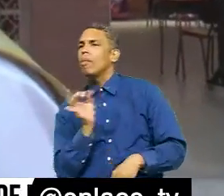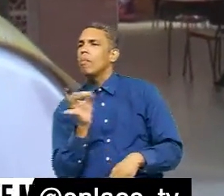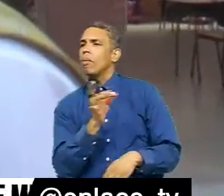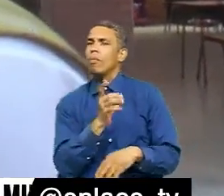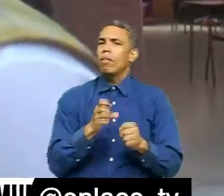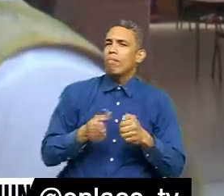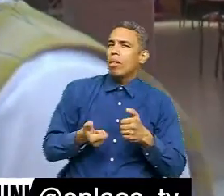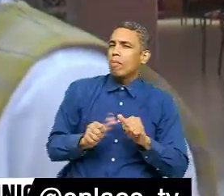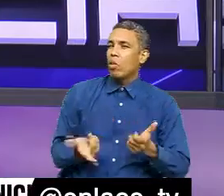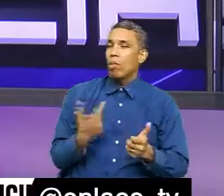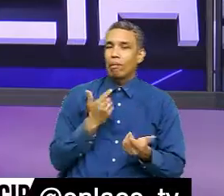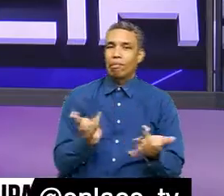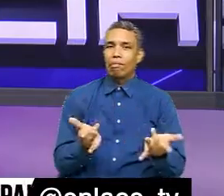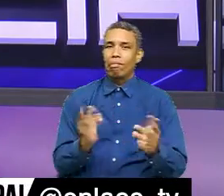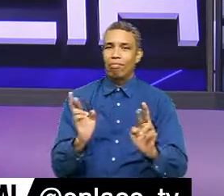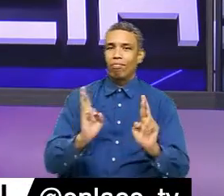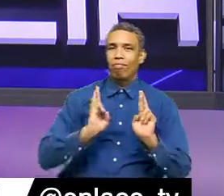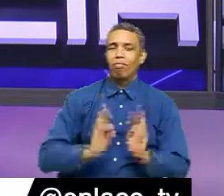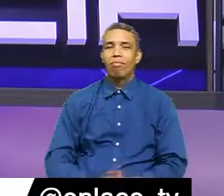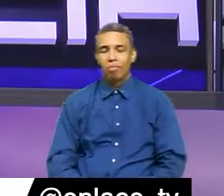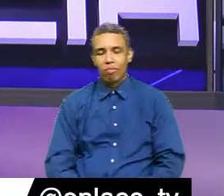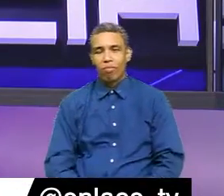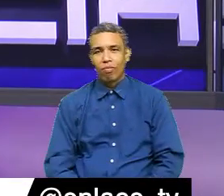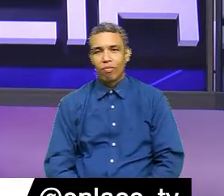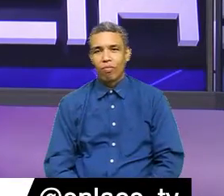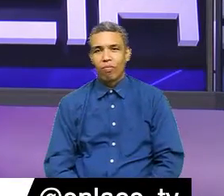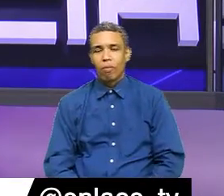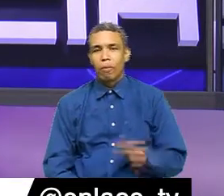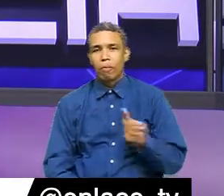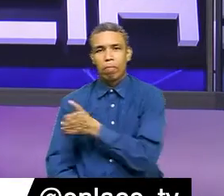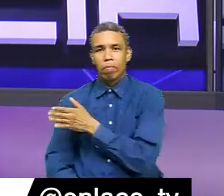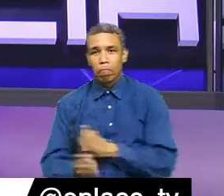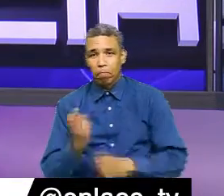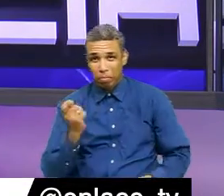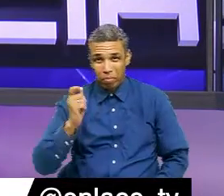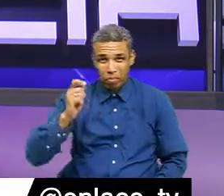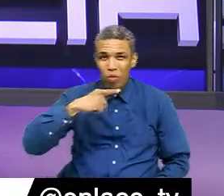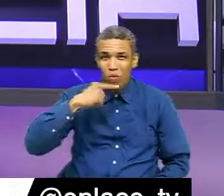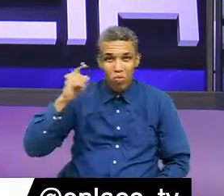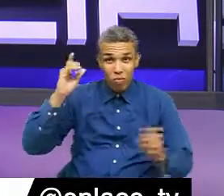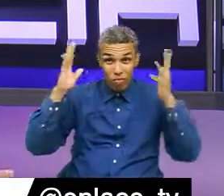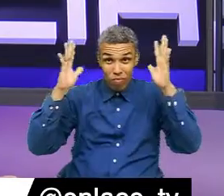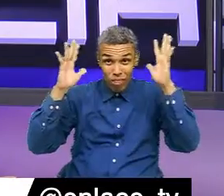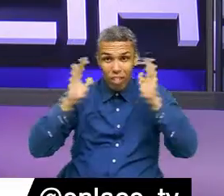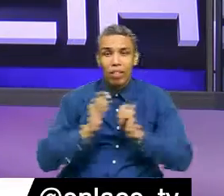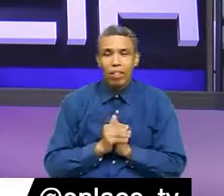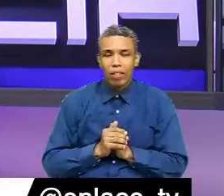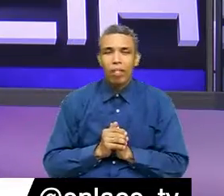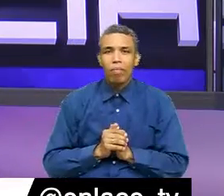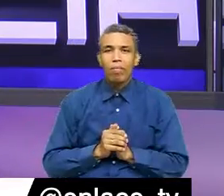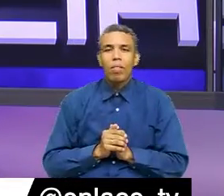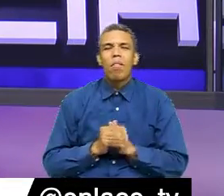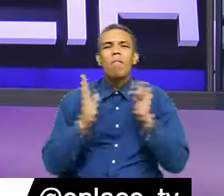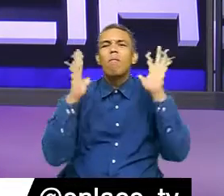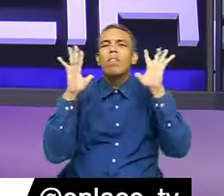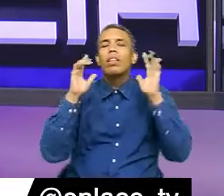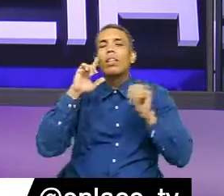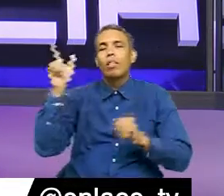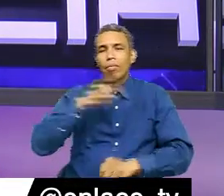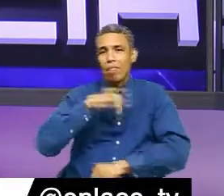pruebas. Y el próximo puente festivo, la vereda Los Laureles del corregimiento del centro, está de aniversario, cumplirá